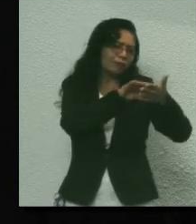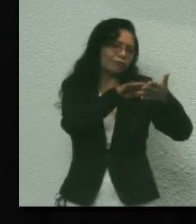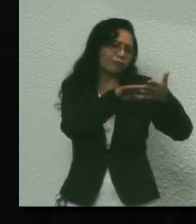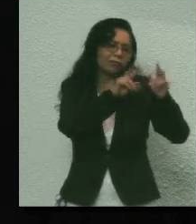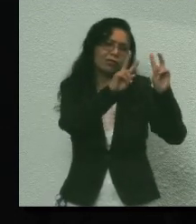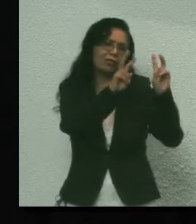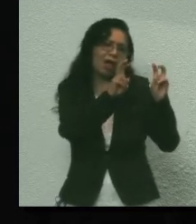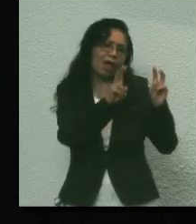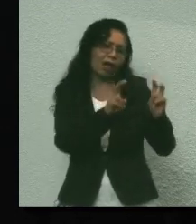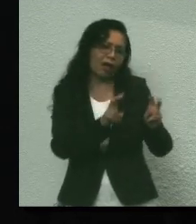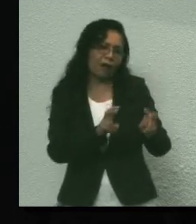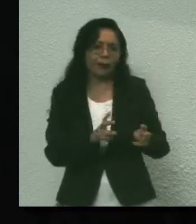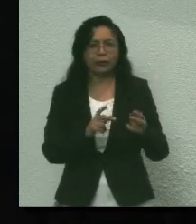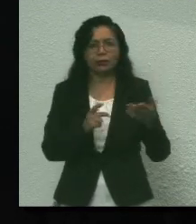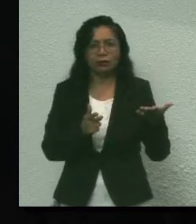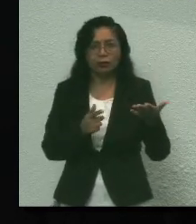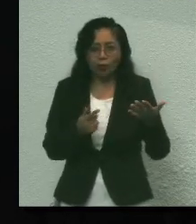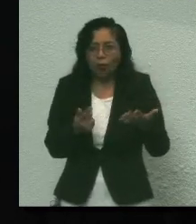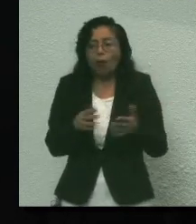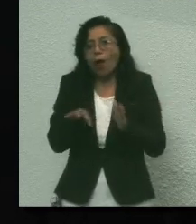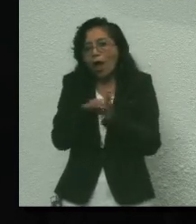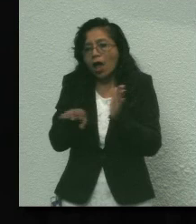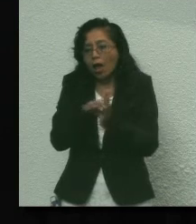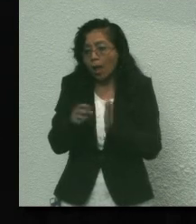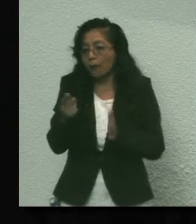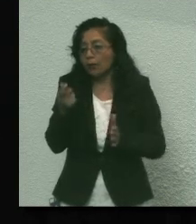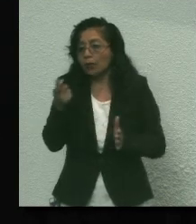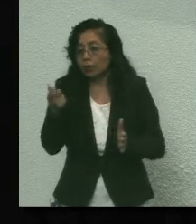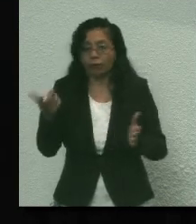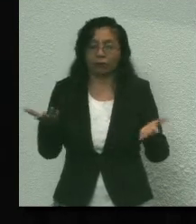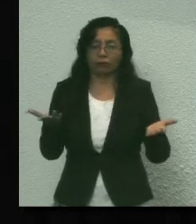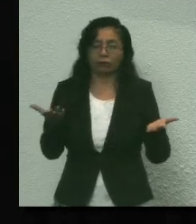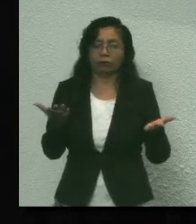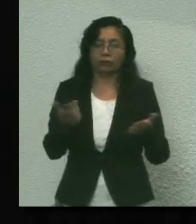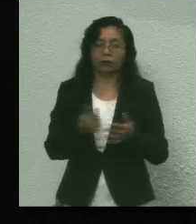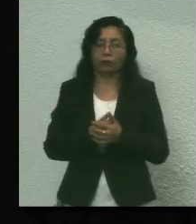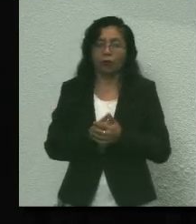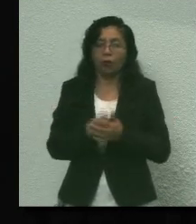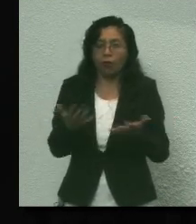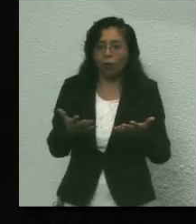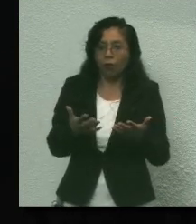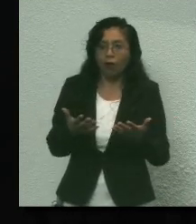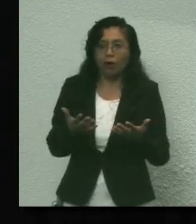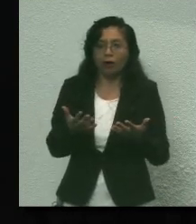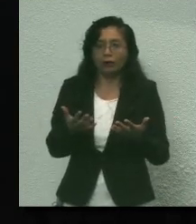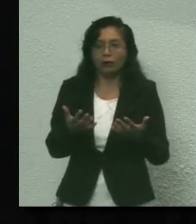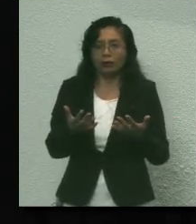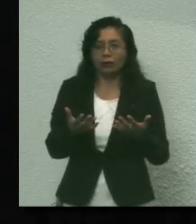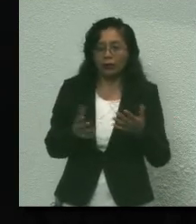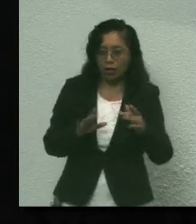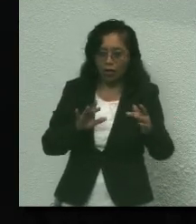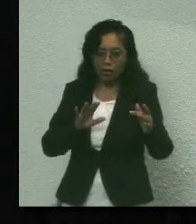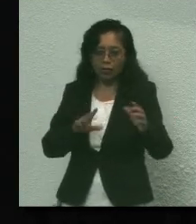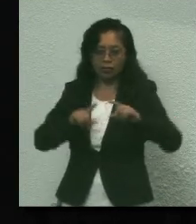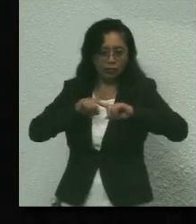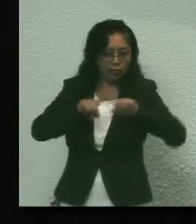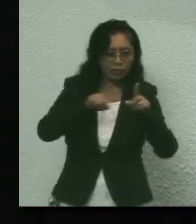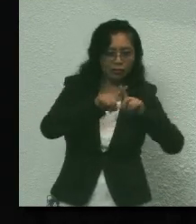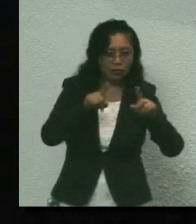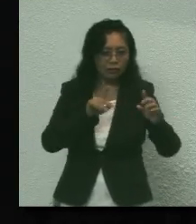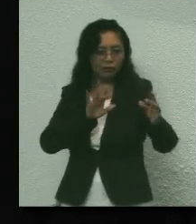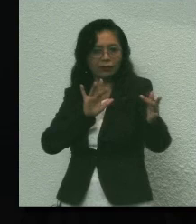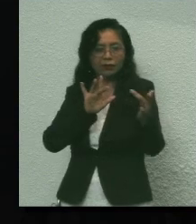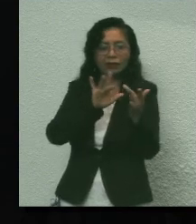como el endeudamiento o la incapacidad para tejer fino en las relaciones con el gobierno